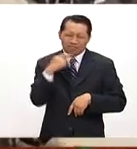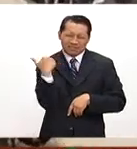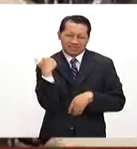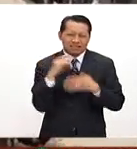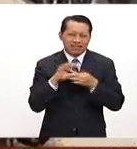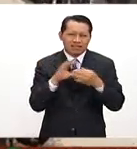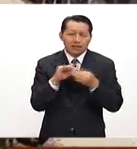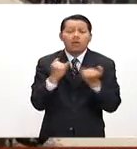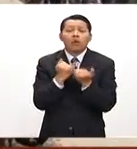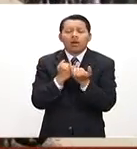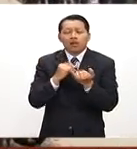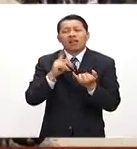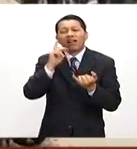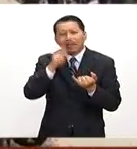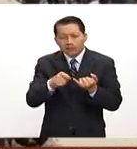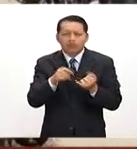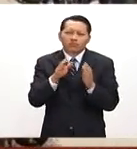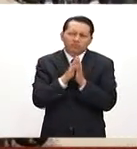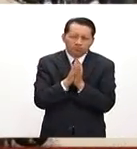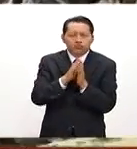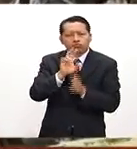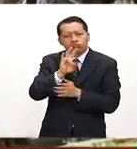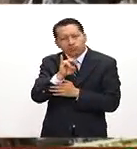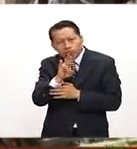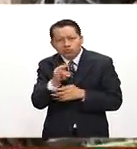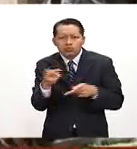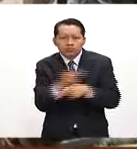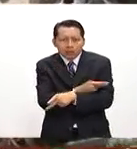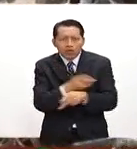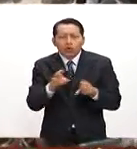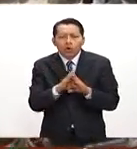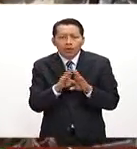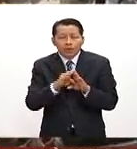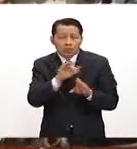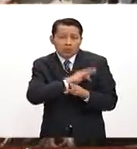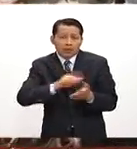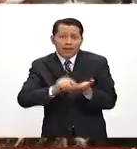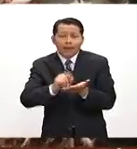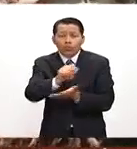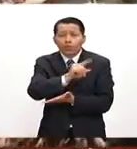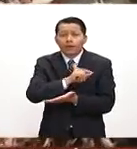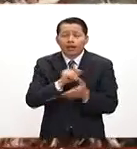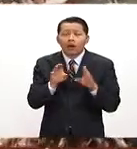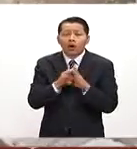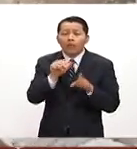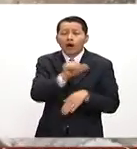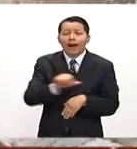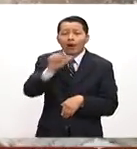mantenerse informada sobre las condiciones meteorológicas a través de la cuenta de Twitter con